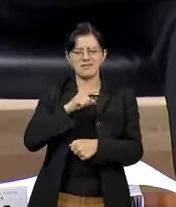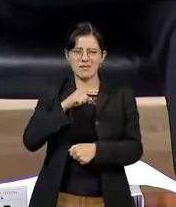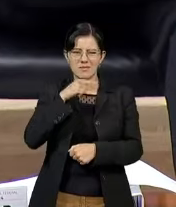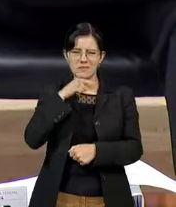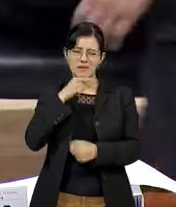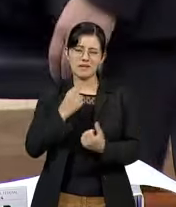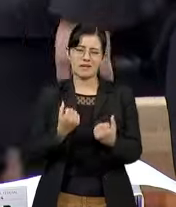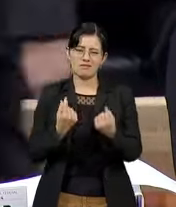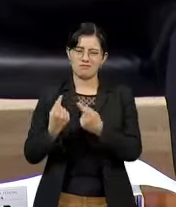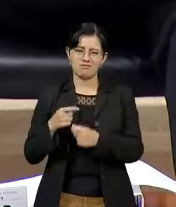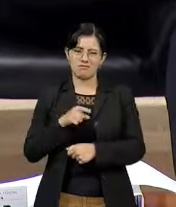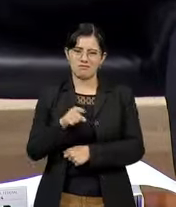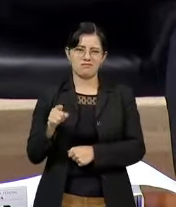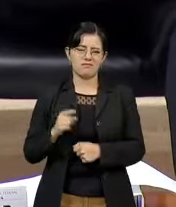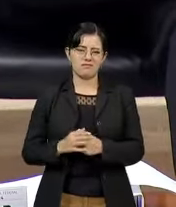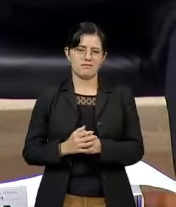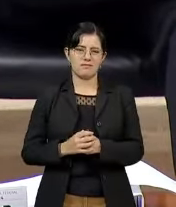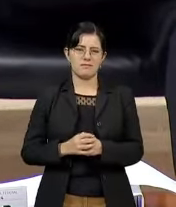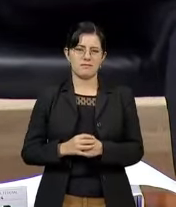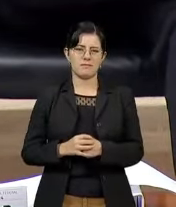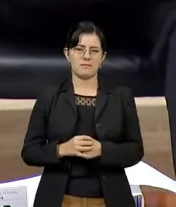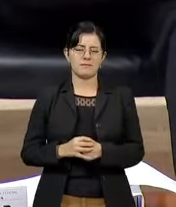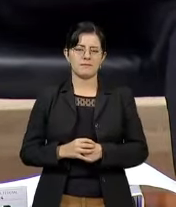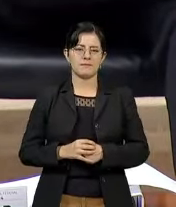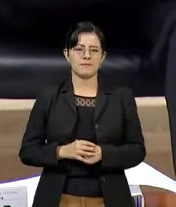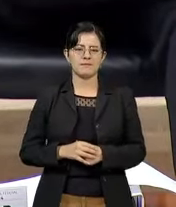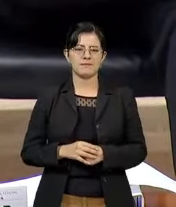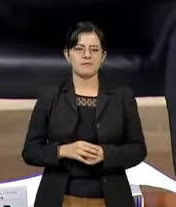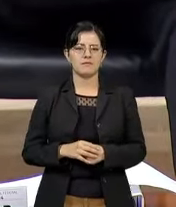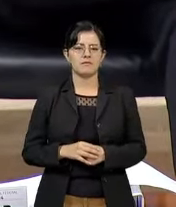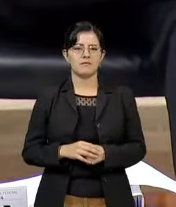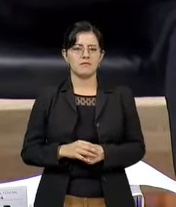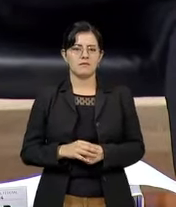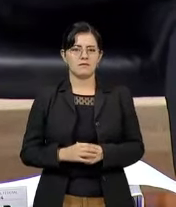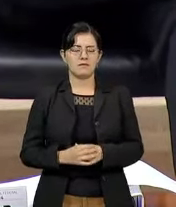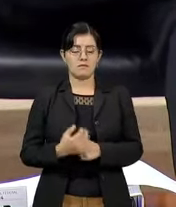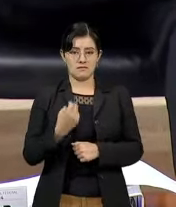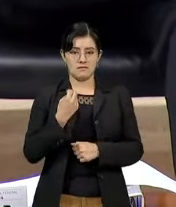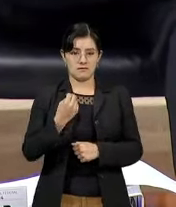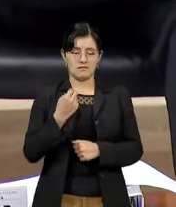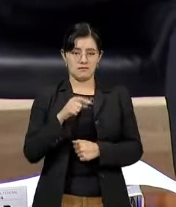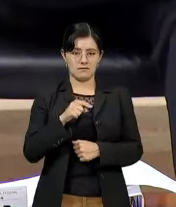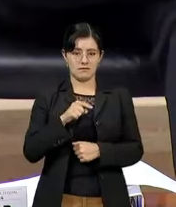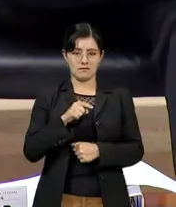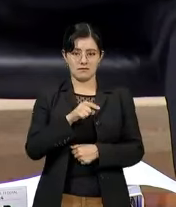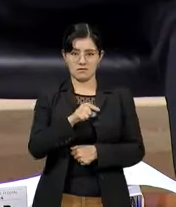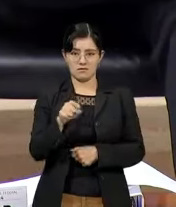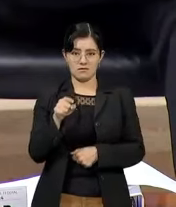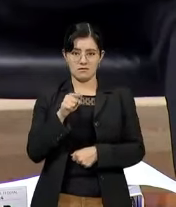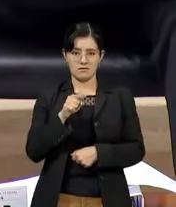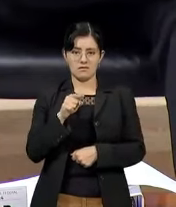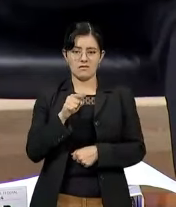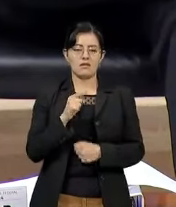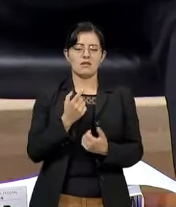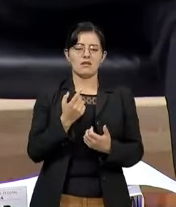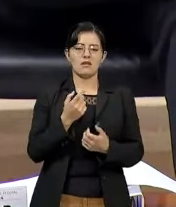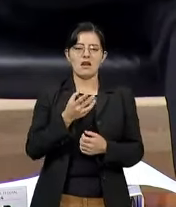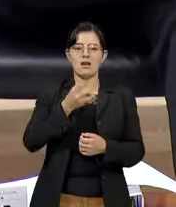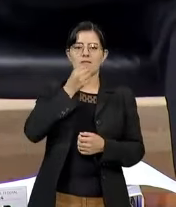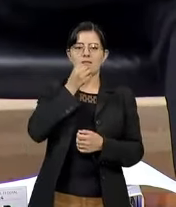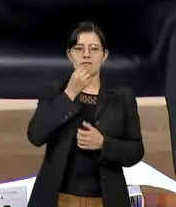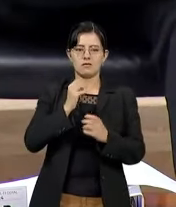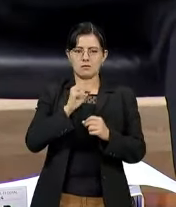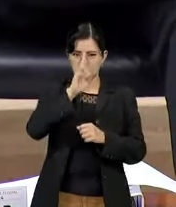algunos entonces Si eso no es censura no no puedes ir oligarquía